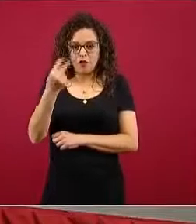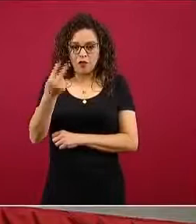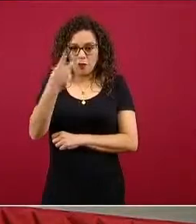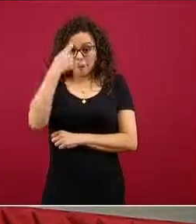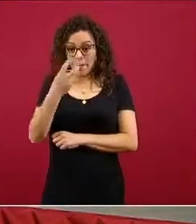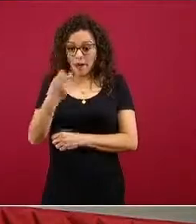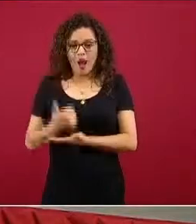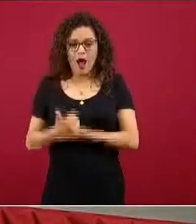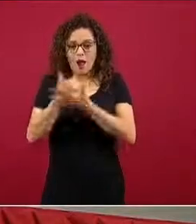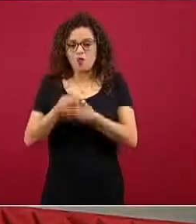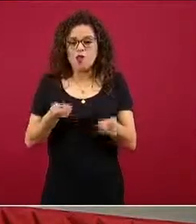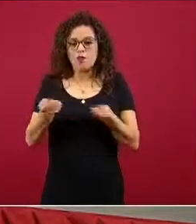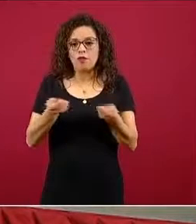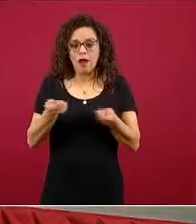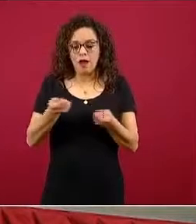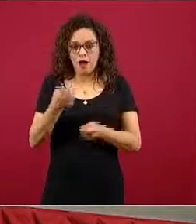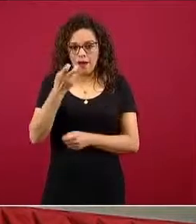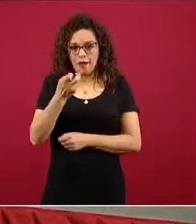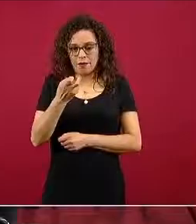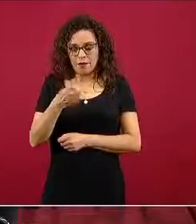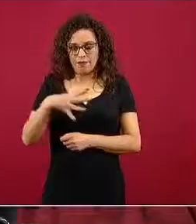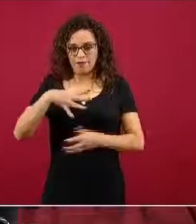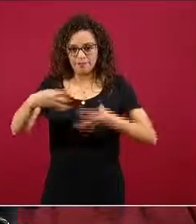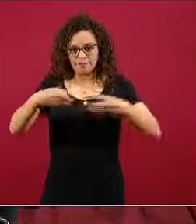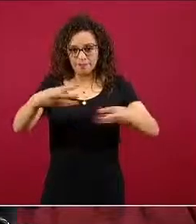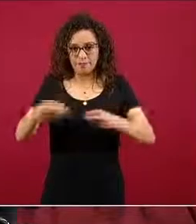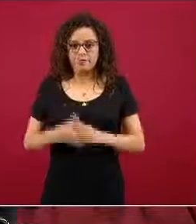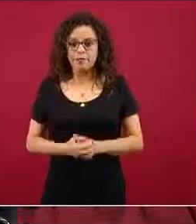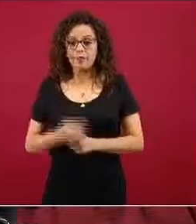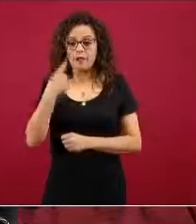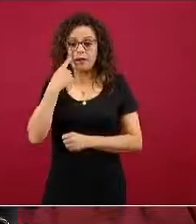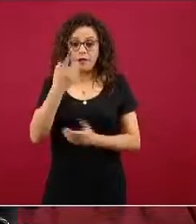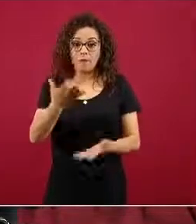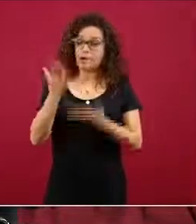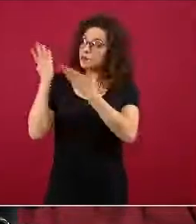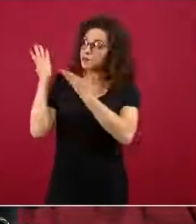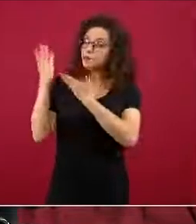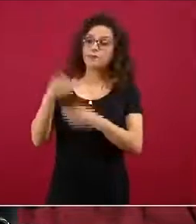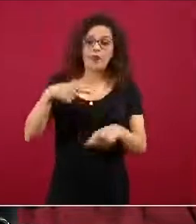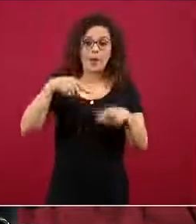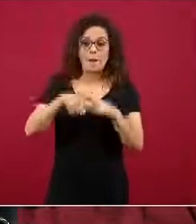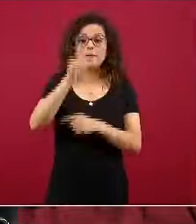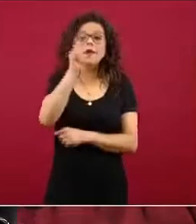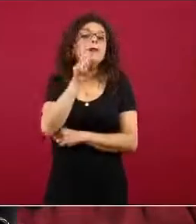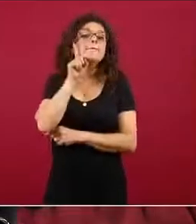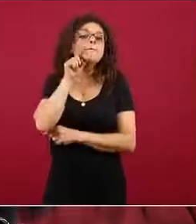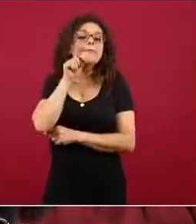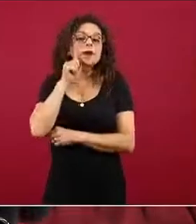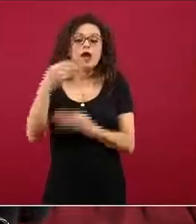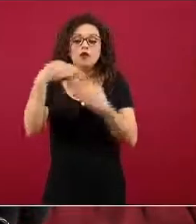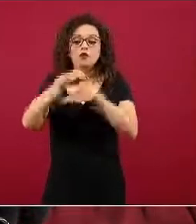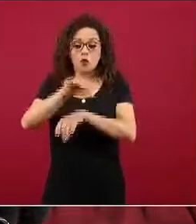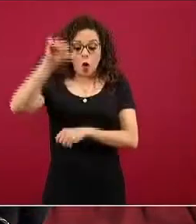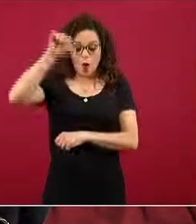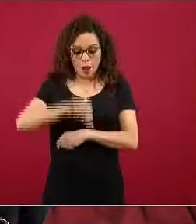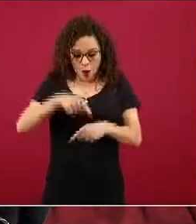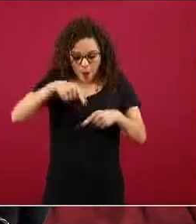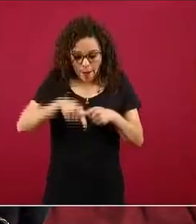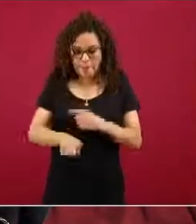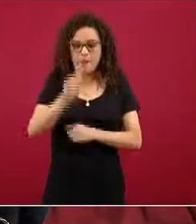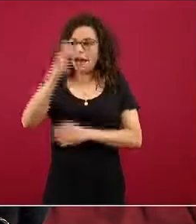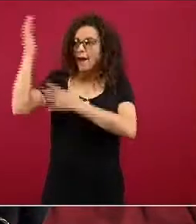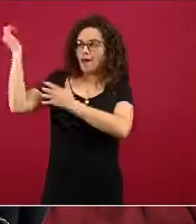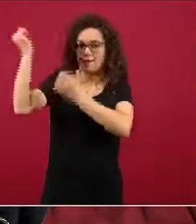detallar cómo será la operación de mañana a partir de lo que ocurrió hoy. Hoy llegó en las horas